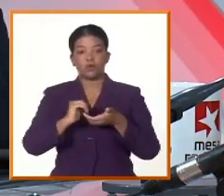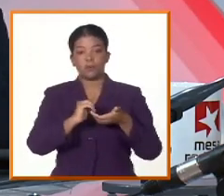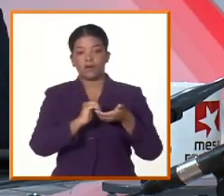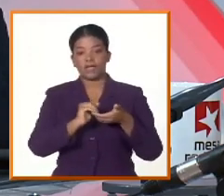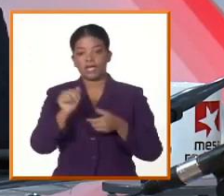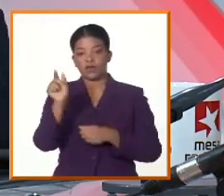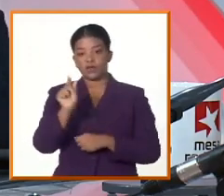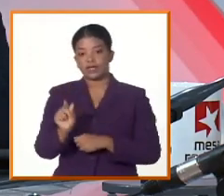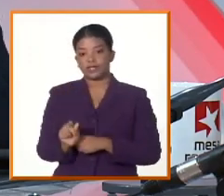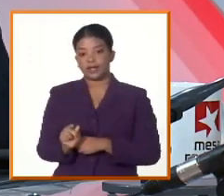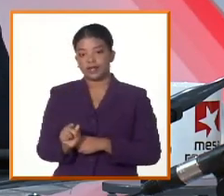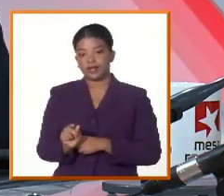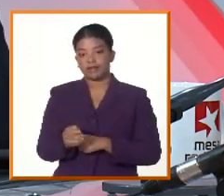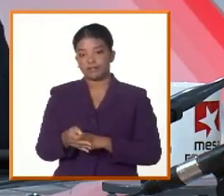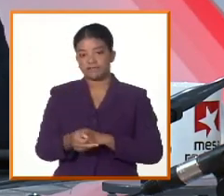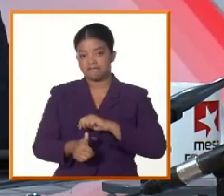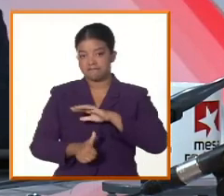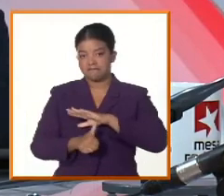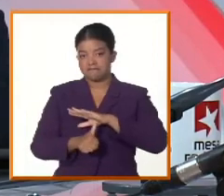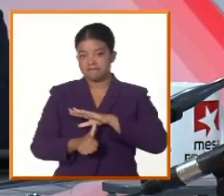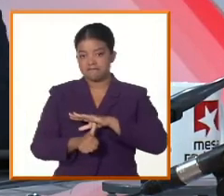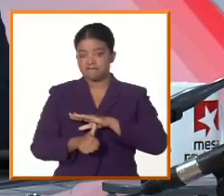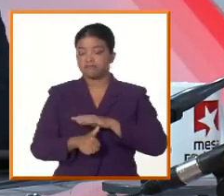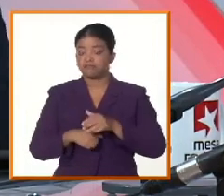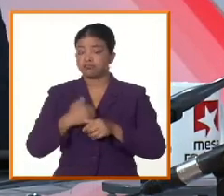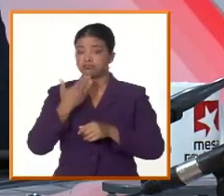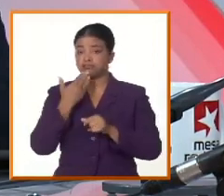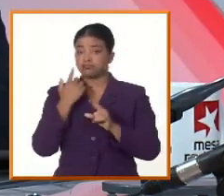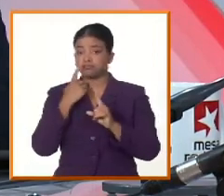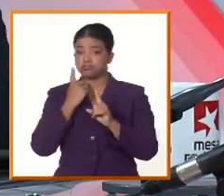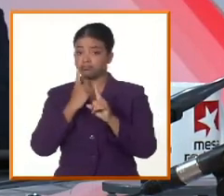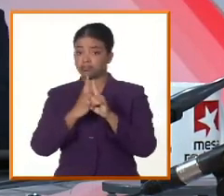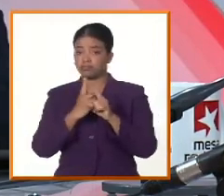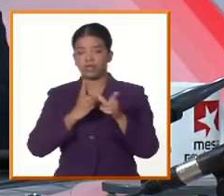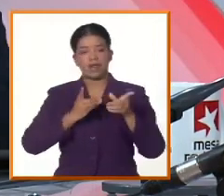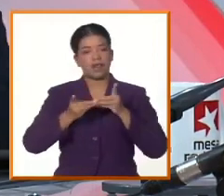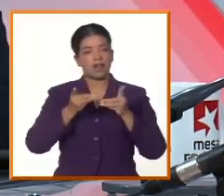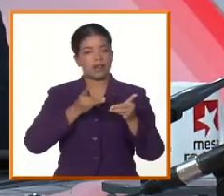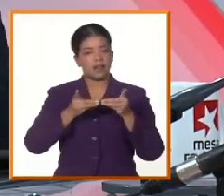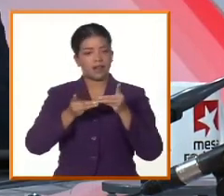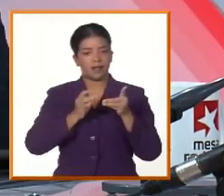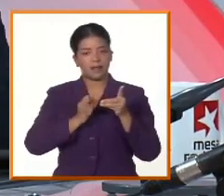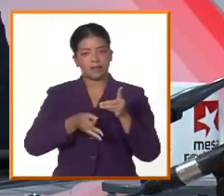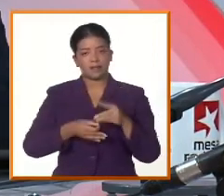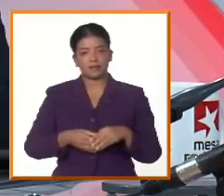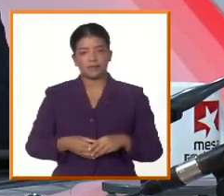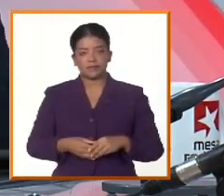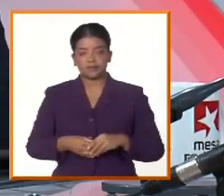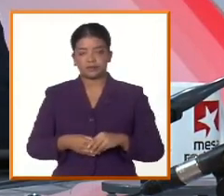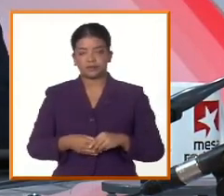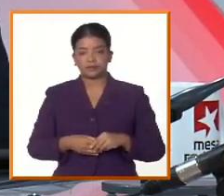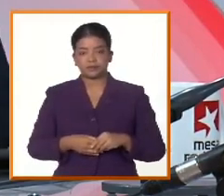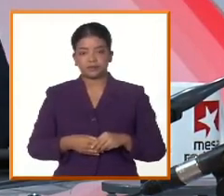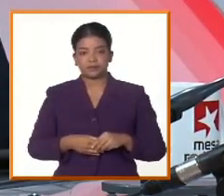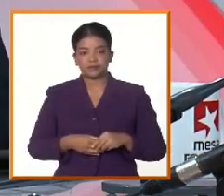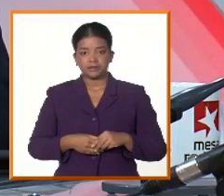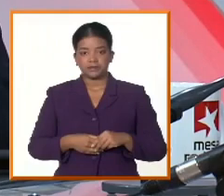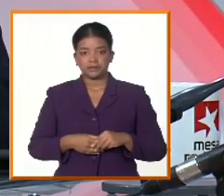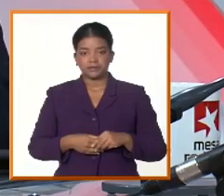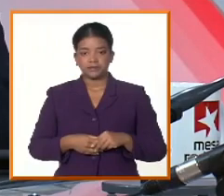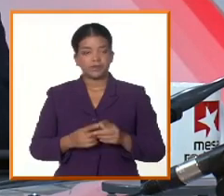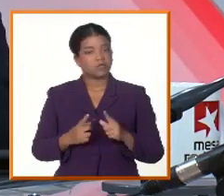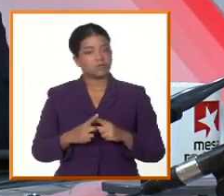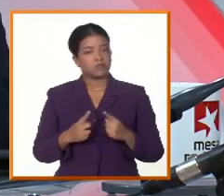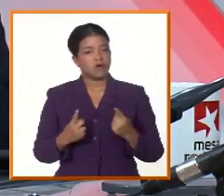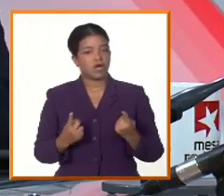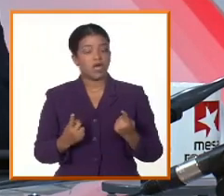Sergio matarela un provechoso encuentro el presidente cubano en el que se destacaron los intereses comunes de